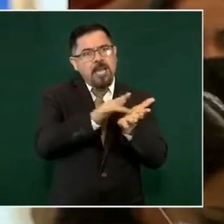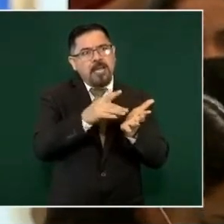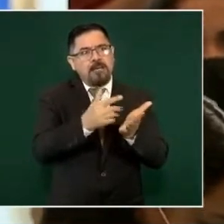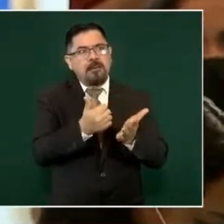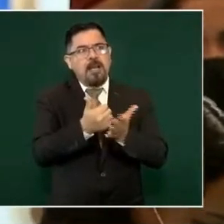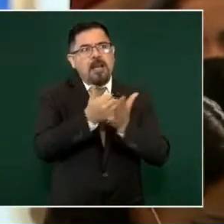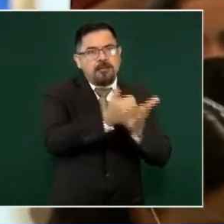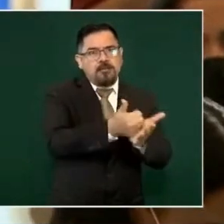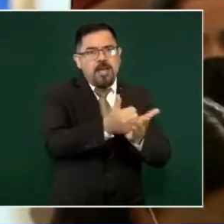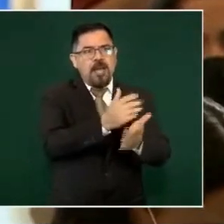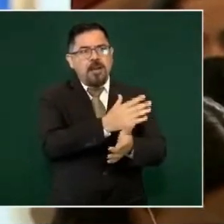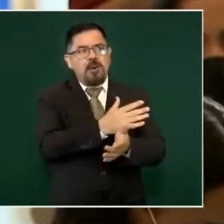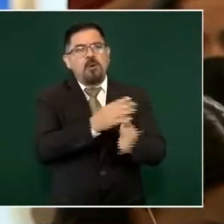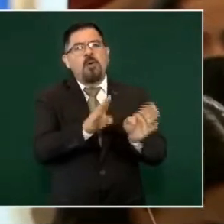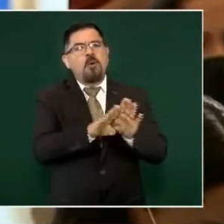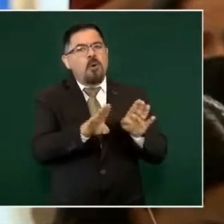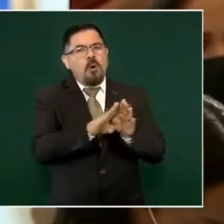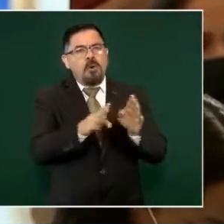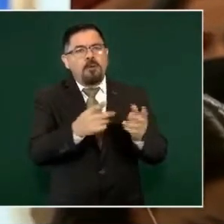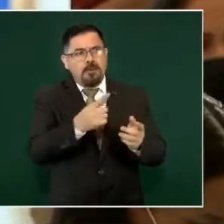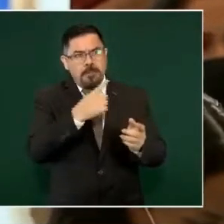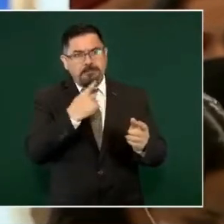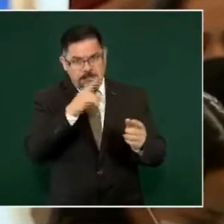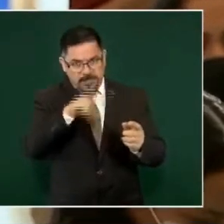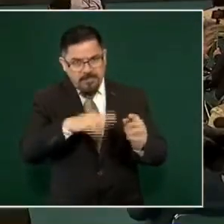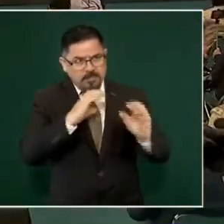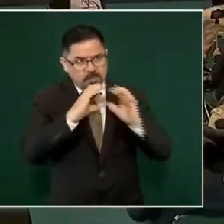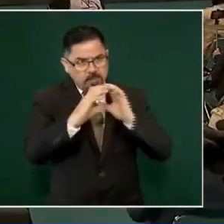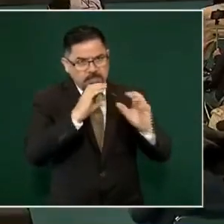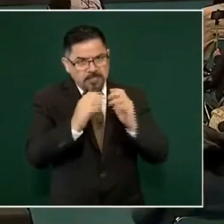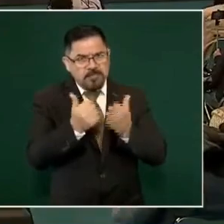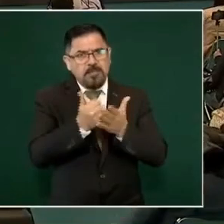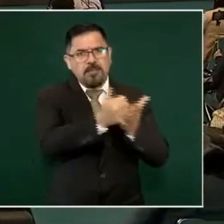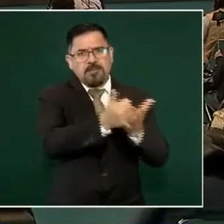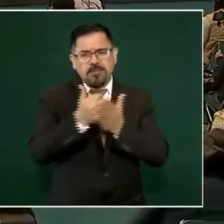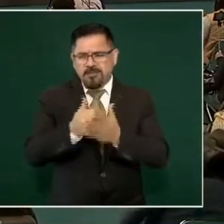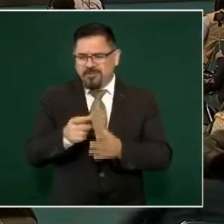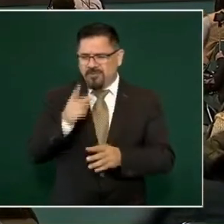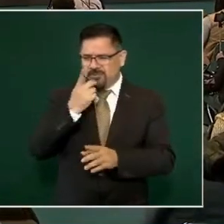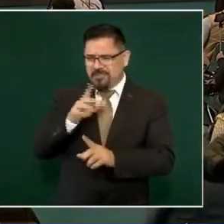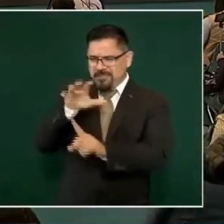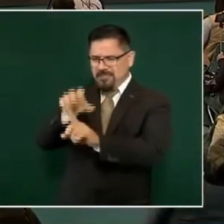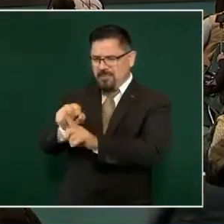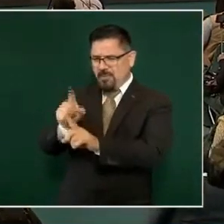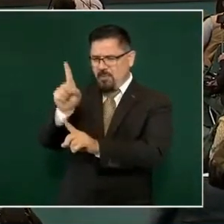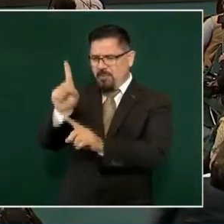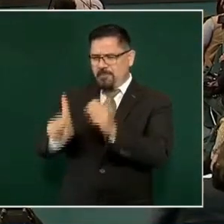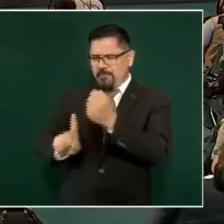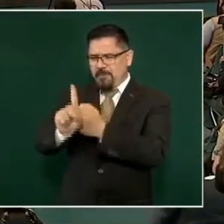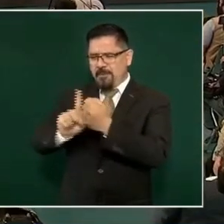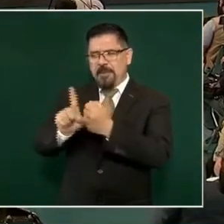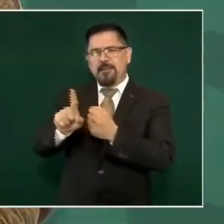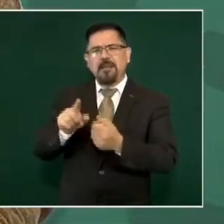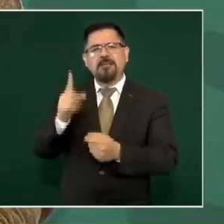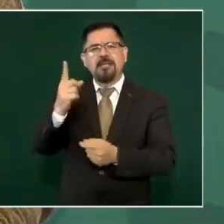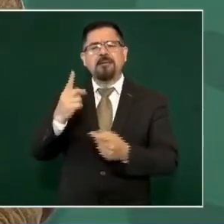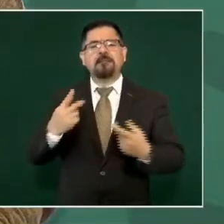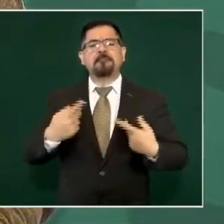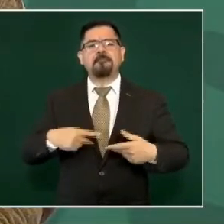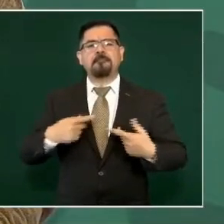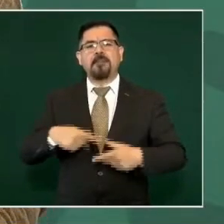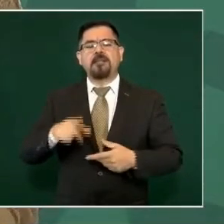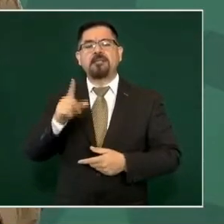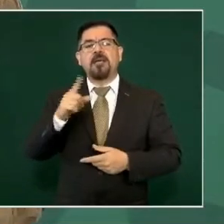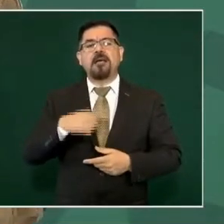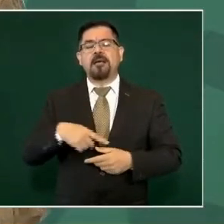están conversando, si es que existe esta colaboración? ¿Te refieres al caso del señor Lozano? Emilio